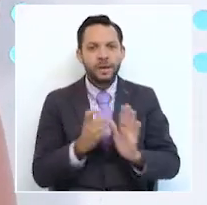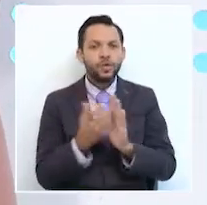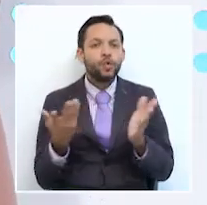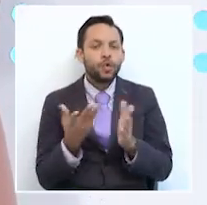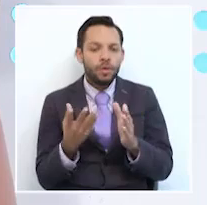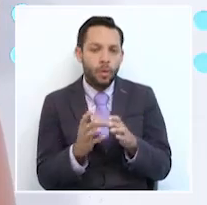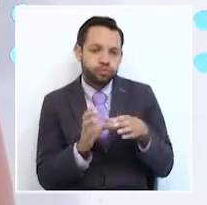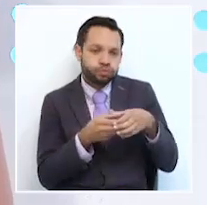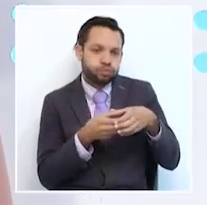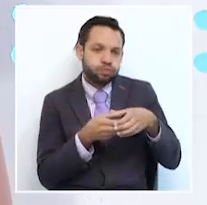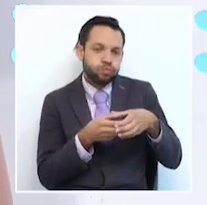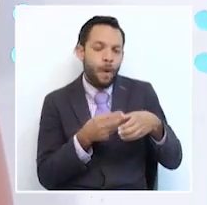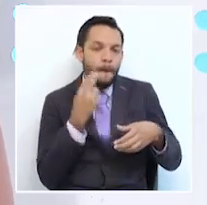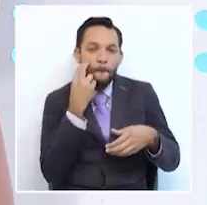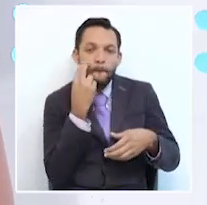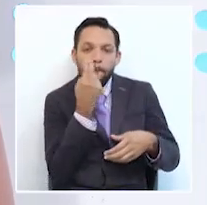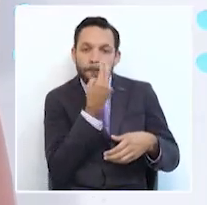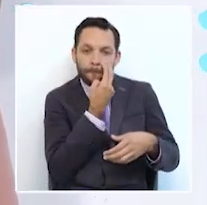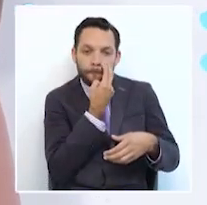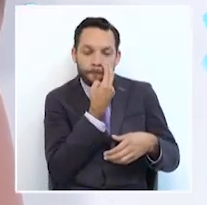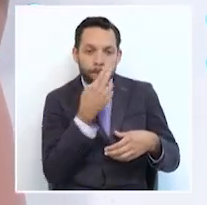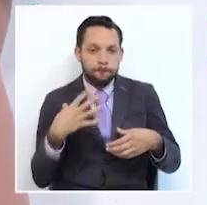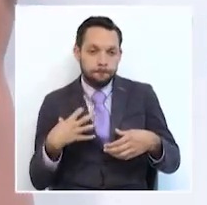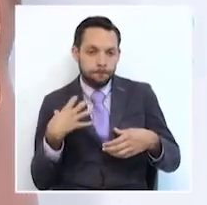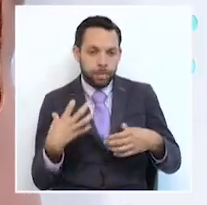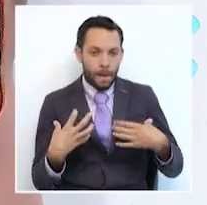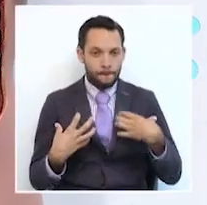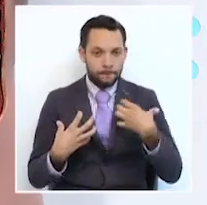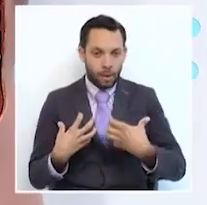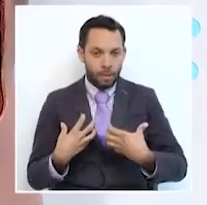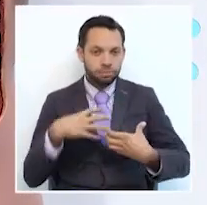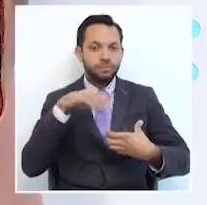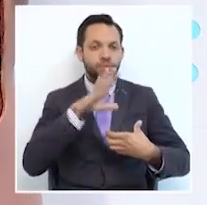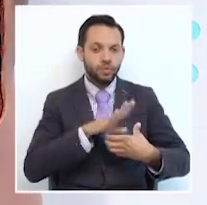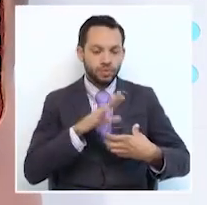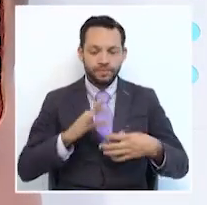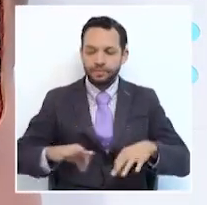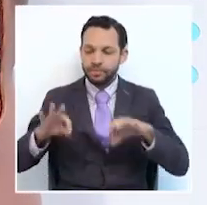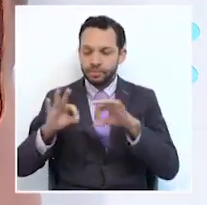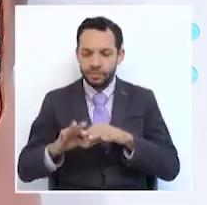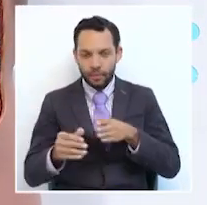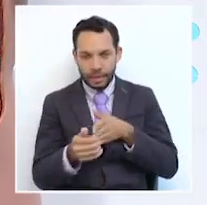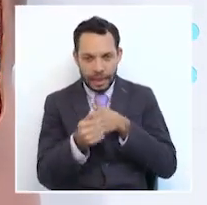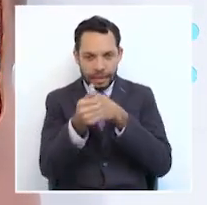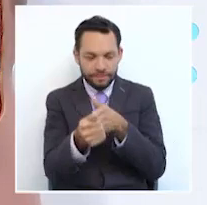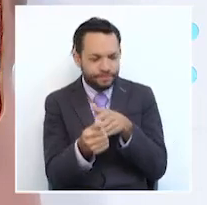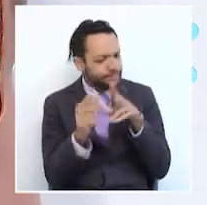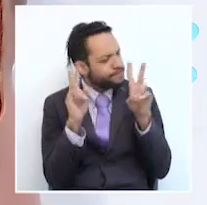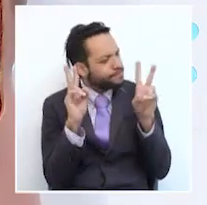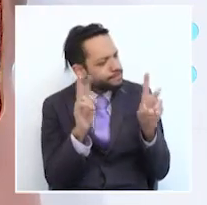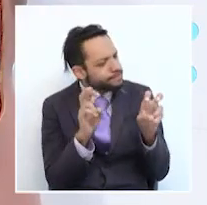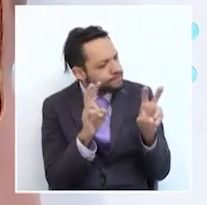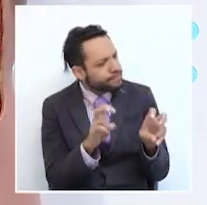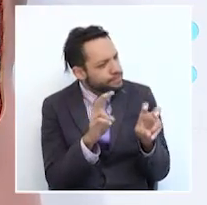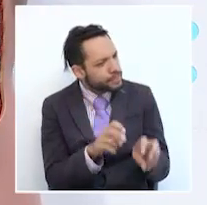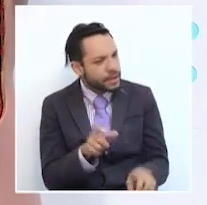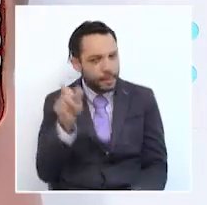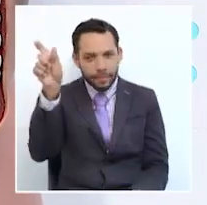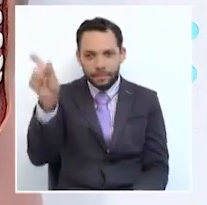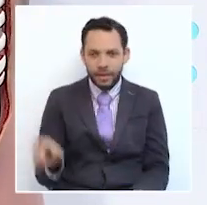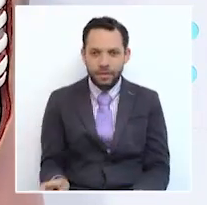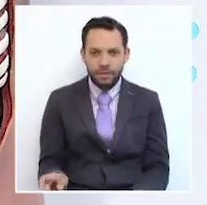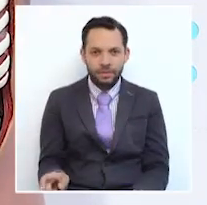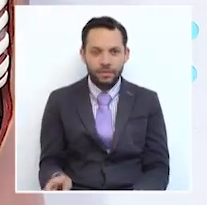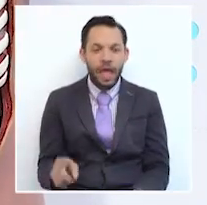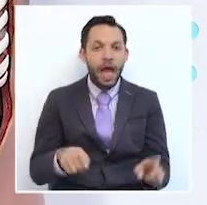yo les quiero dar unas pautas cosas que uno le puede decir que nos llegan estudios las personas que trabajan con